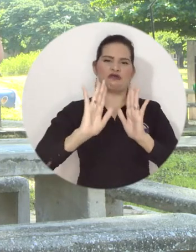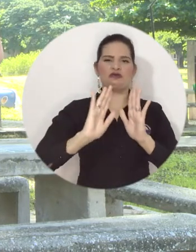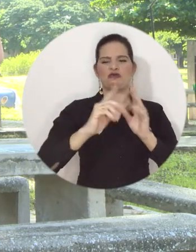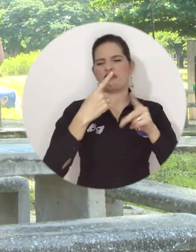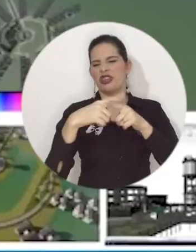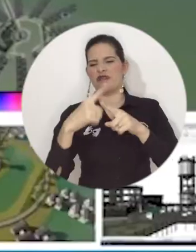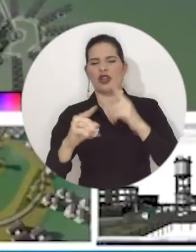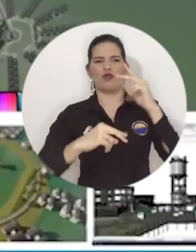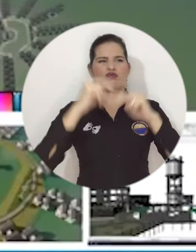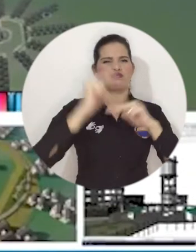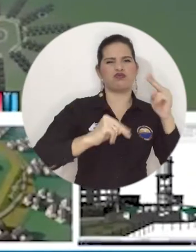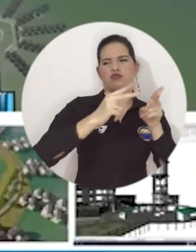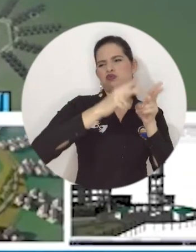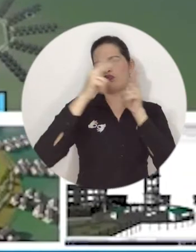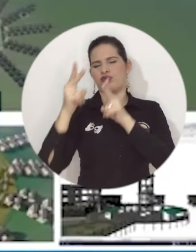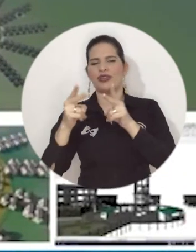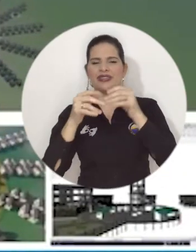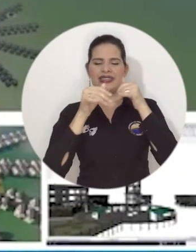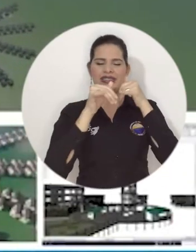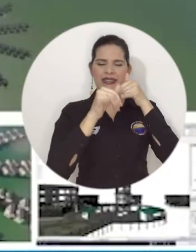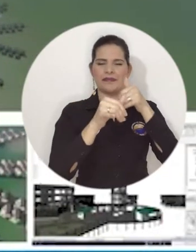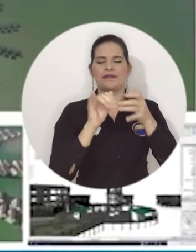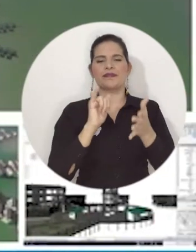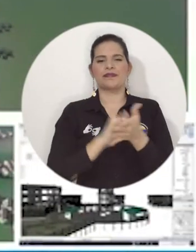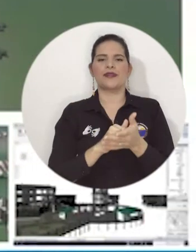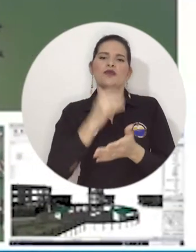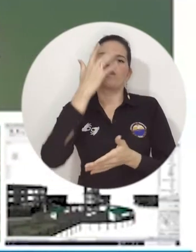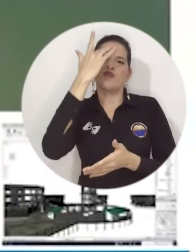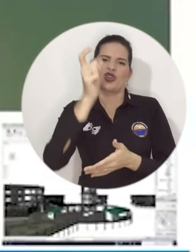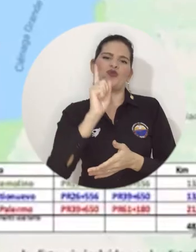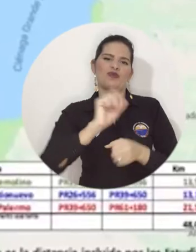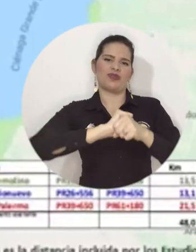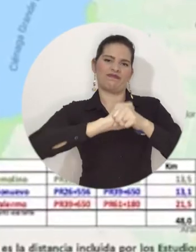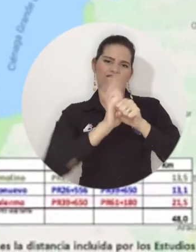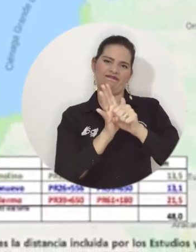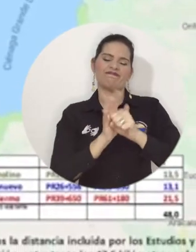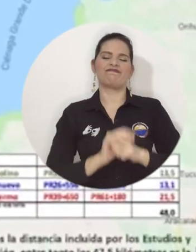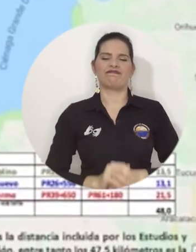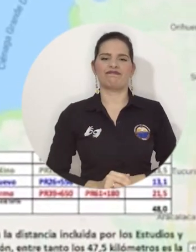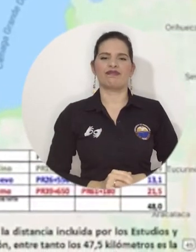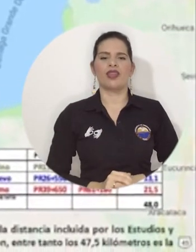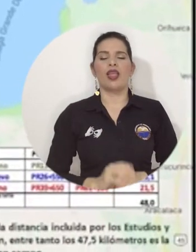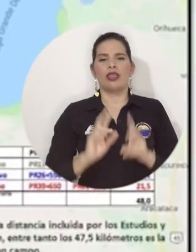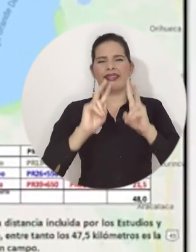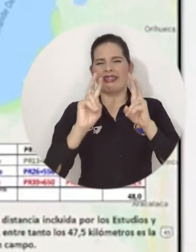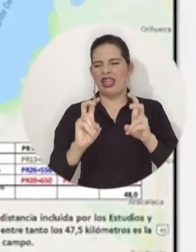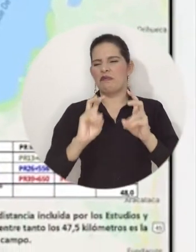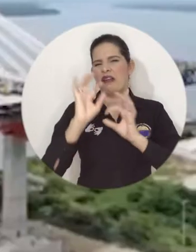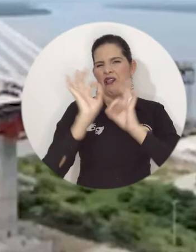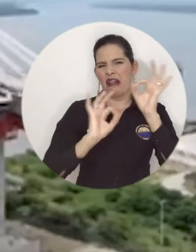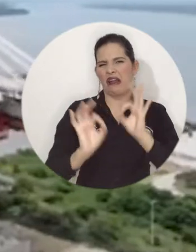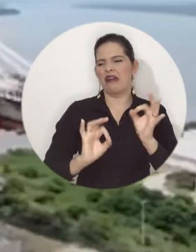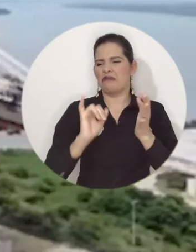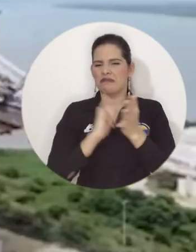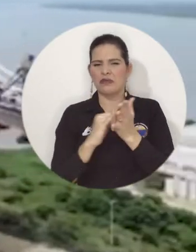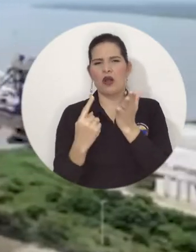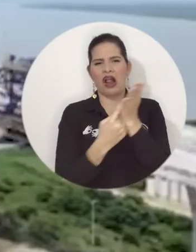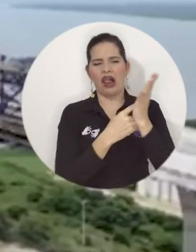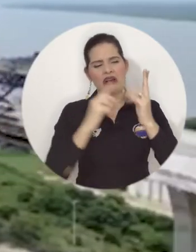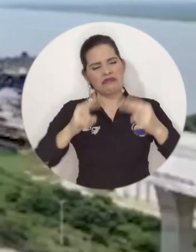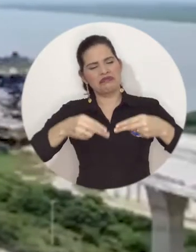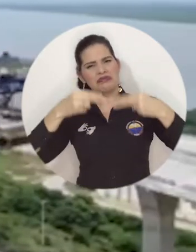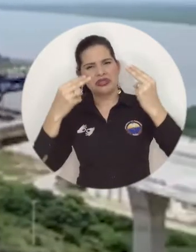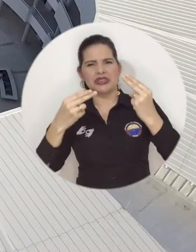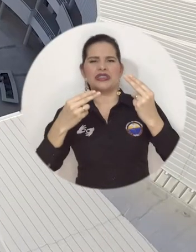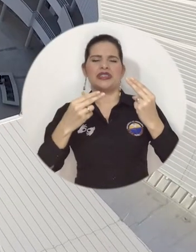civiles. Abarcando aspectos relacionados con la contratación estatal, la calidad de obras civiles y la creación de empresas en tiempos